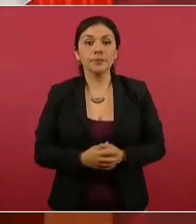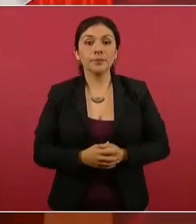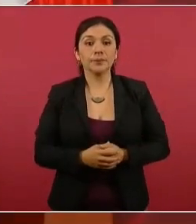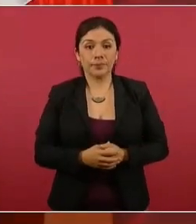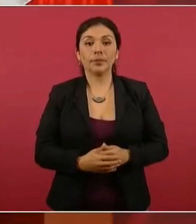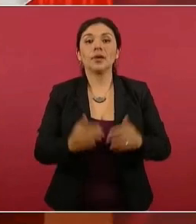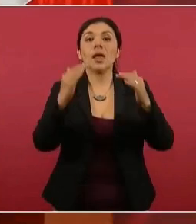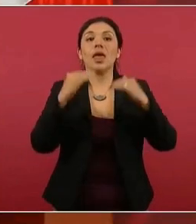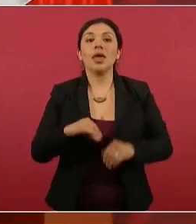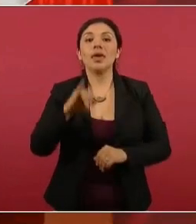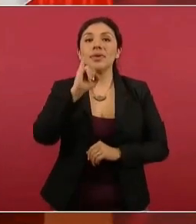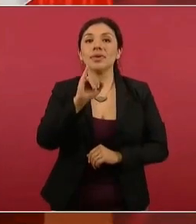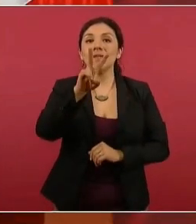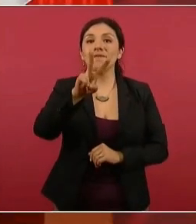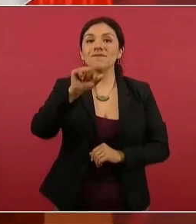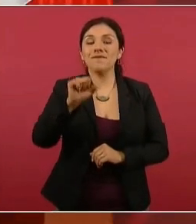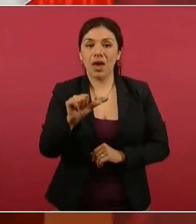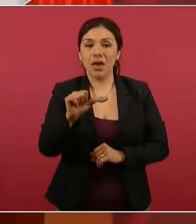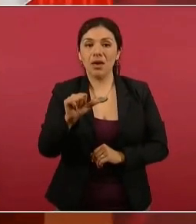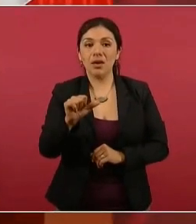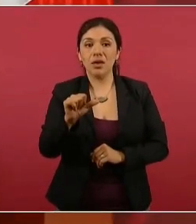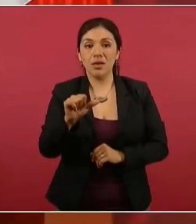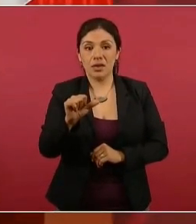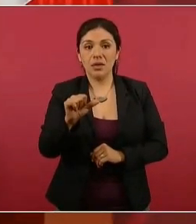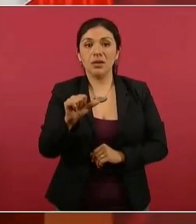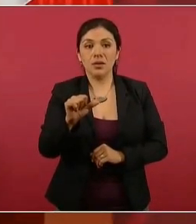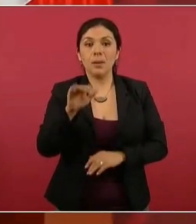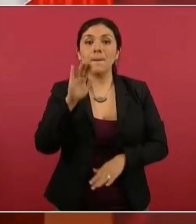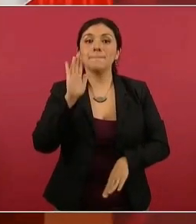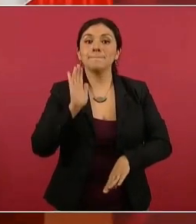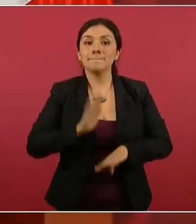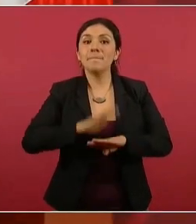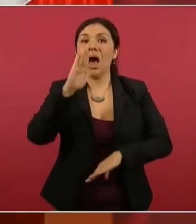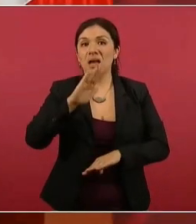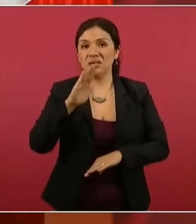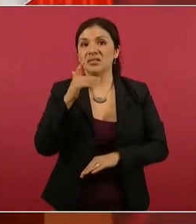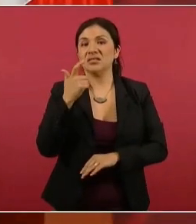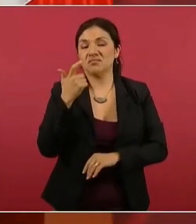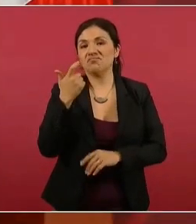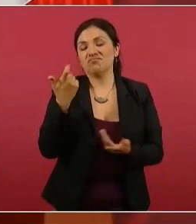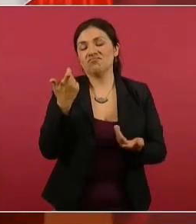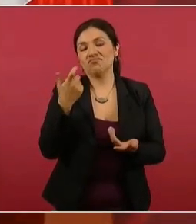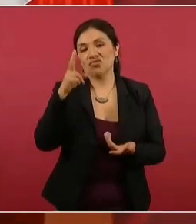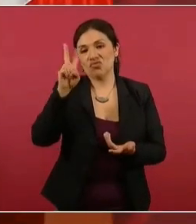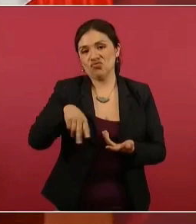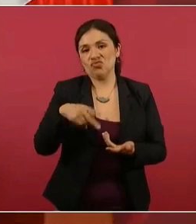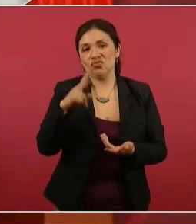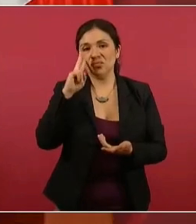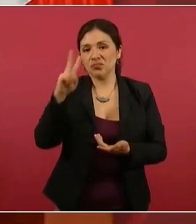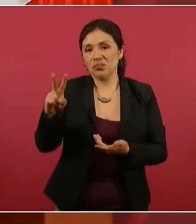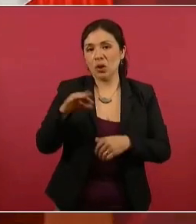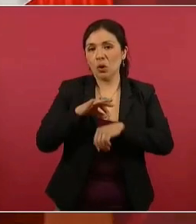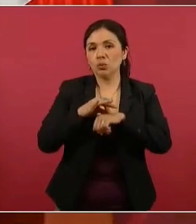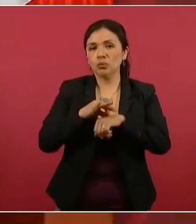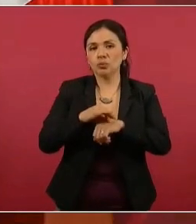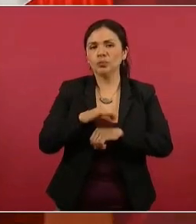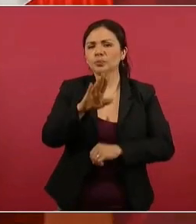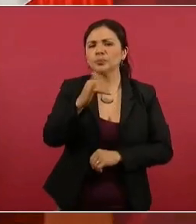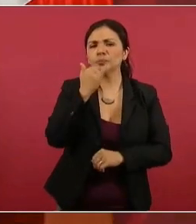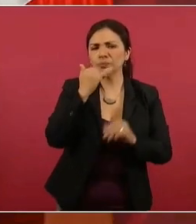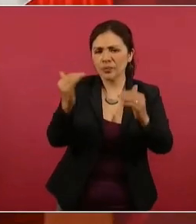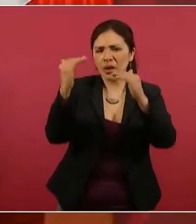IVA es más en términos cuantitativos, pero en términos reales. Perdón.